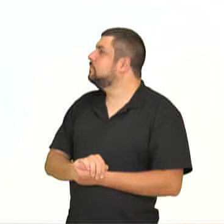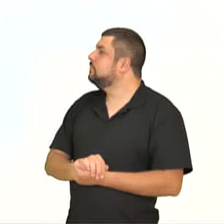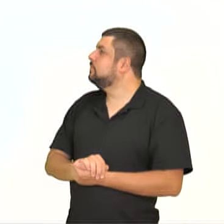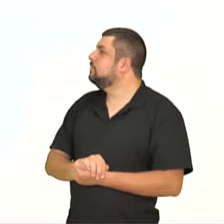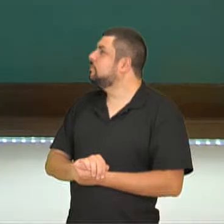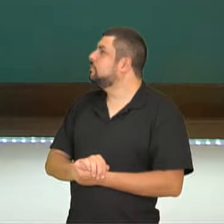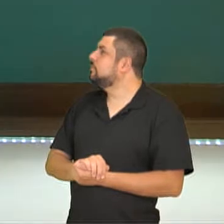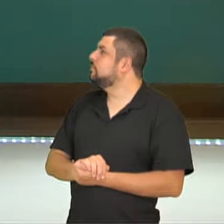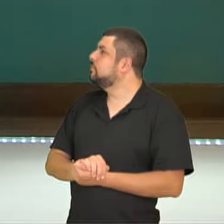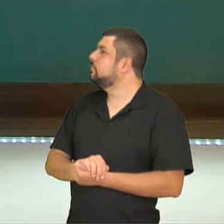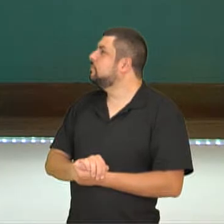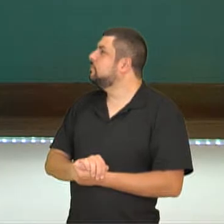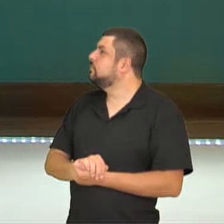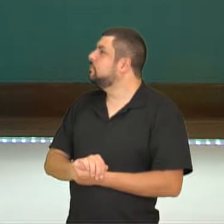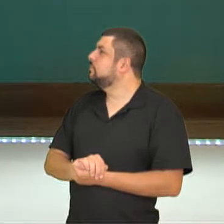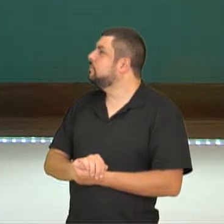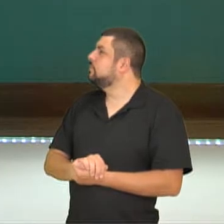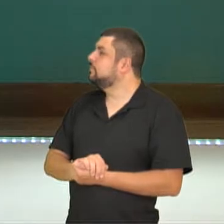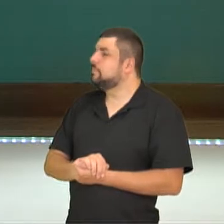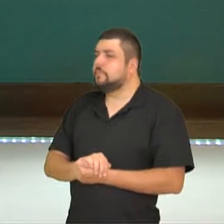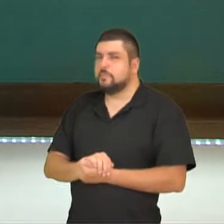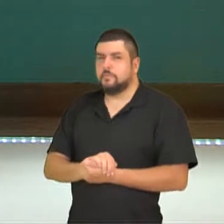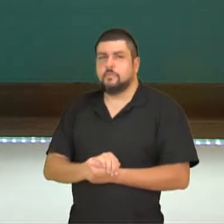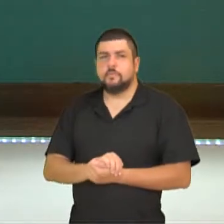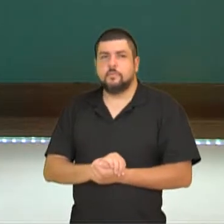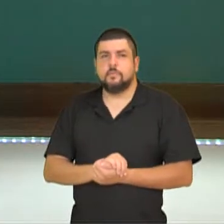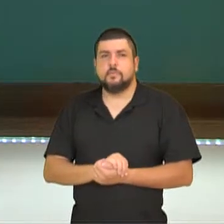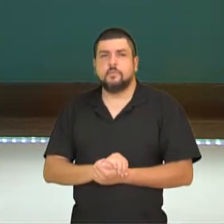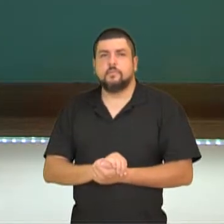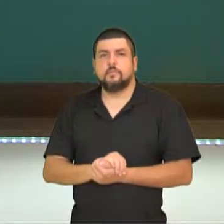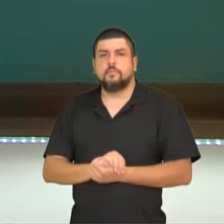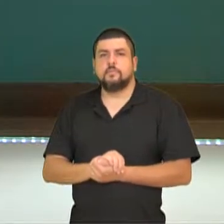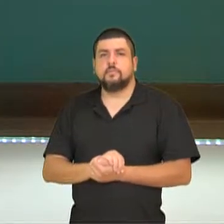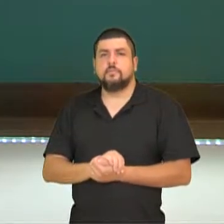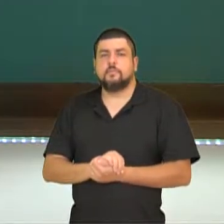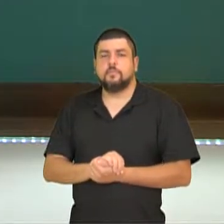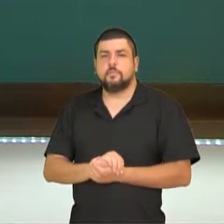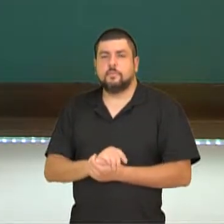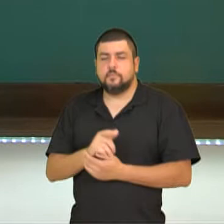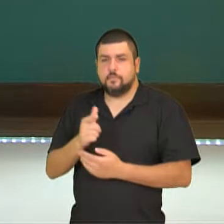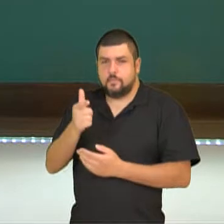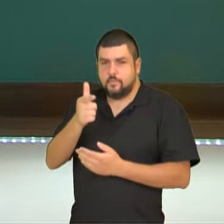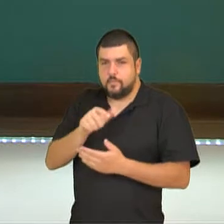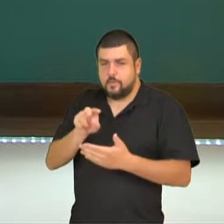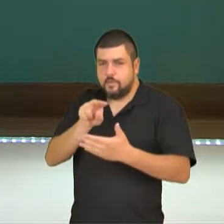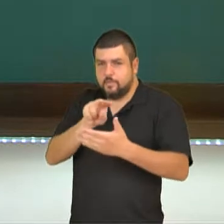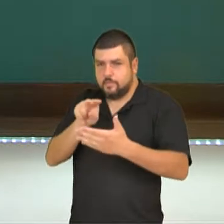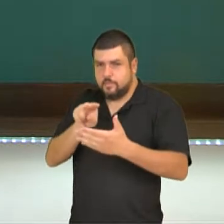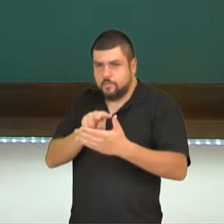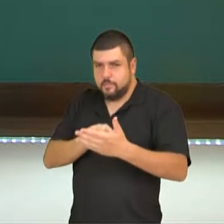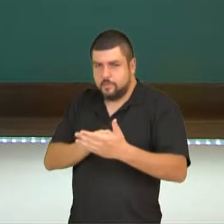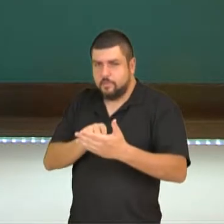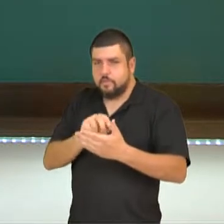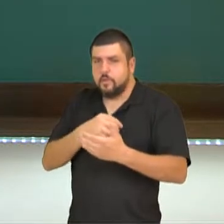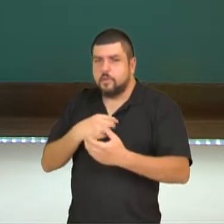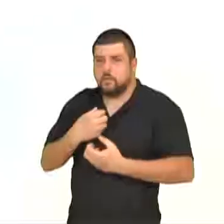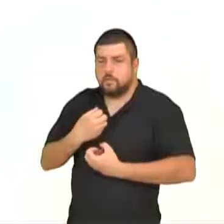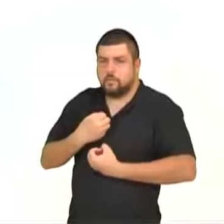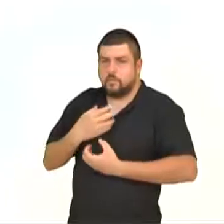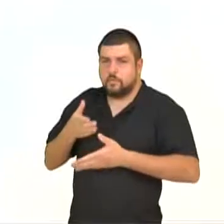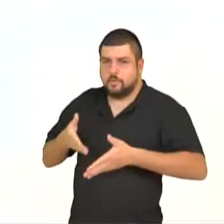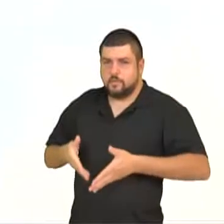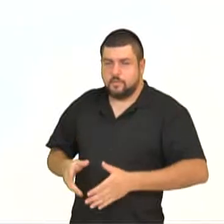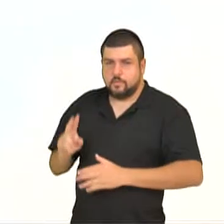Perdón, o haiku. Bueno, vamos a leer aquí Mario Benedetti, un poeta uruguayo. ¿Para qué